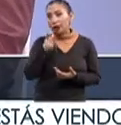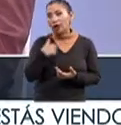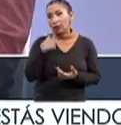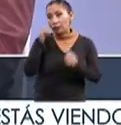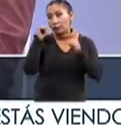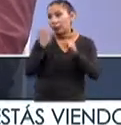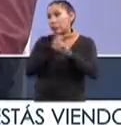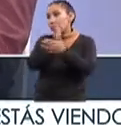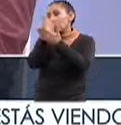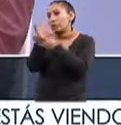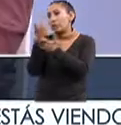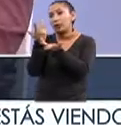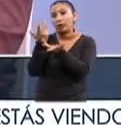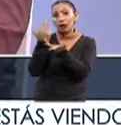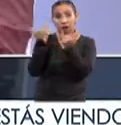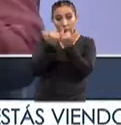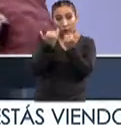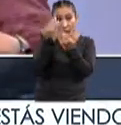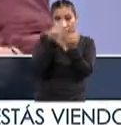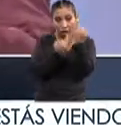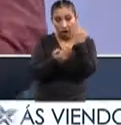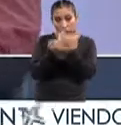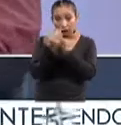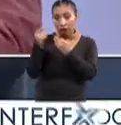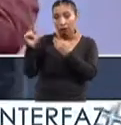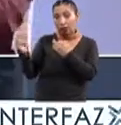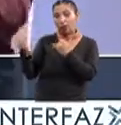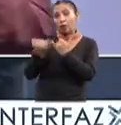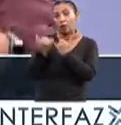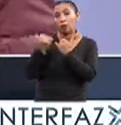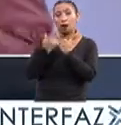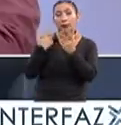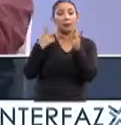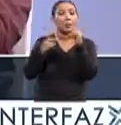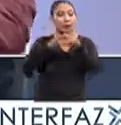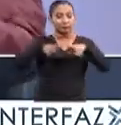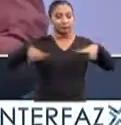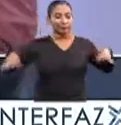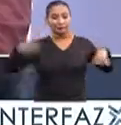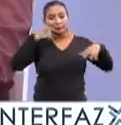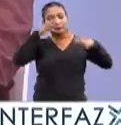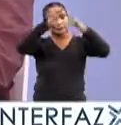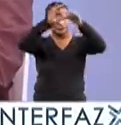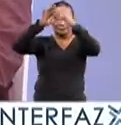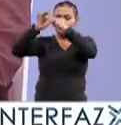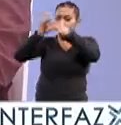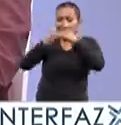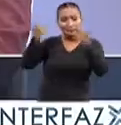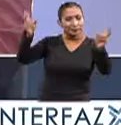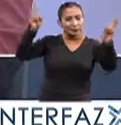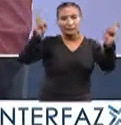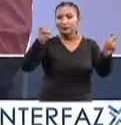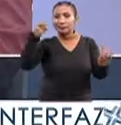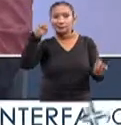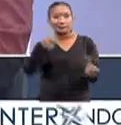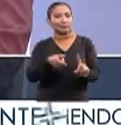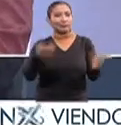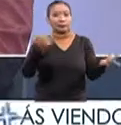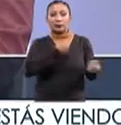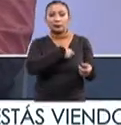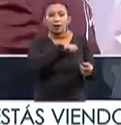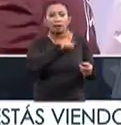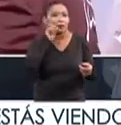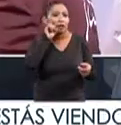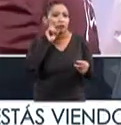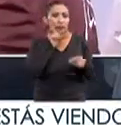la atención a lo mejor no termina siendo de la misma magnitud que una plática, ¿no?, hacia los alumnos en cuestiones de salud